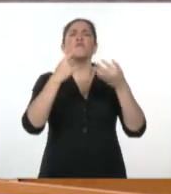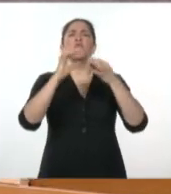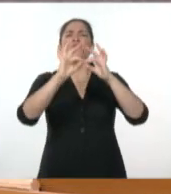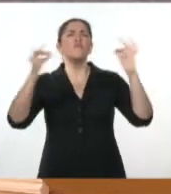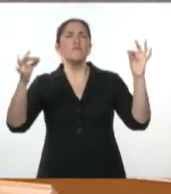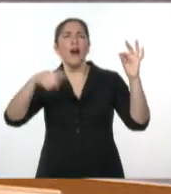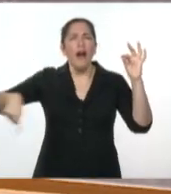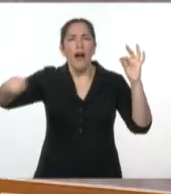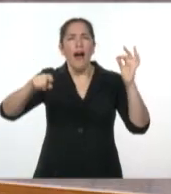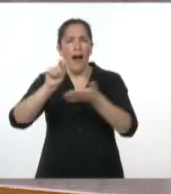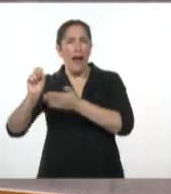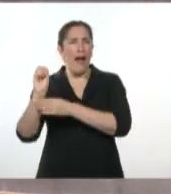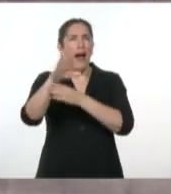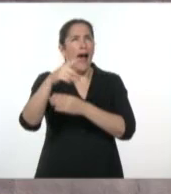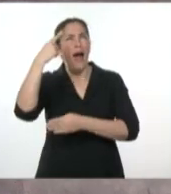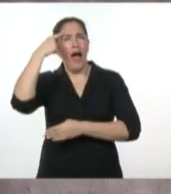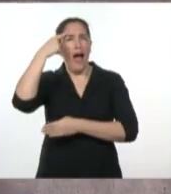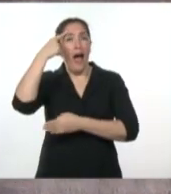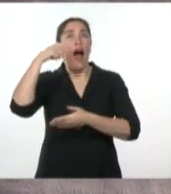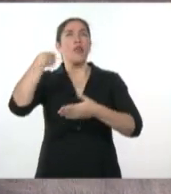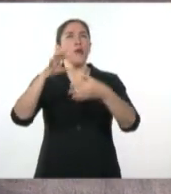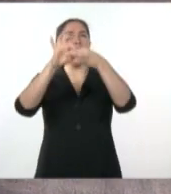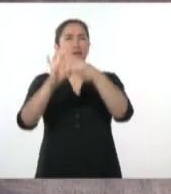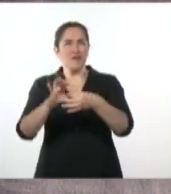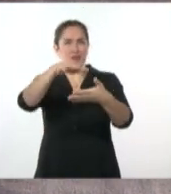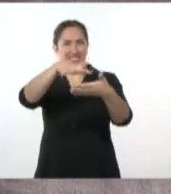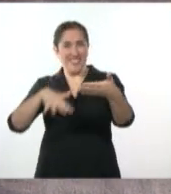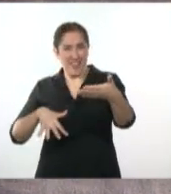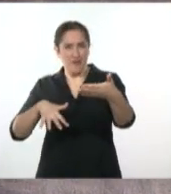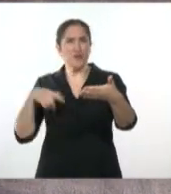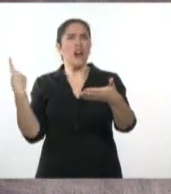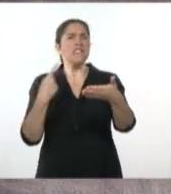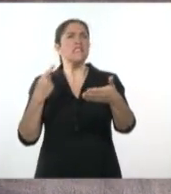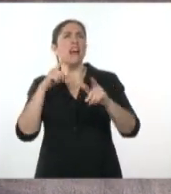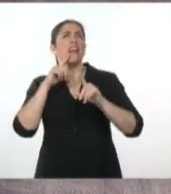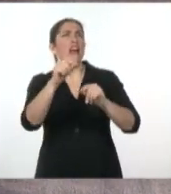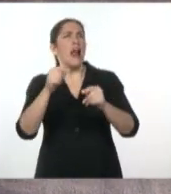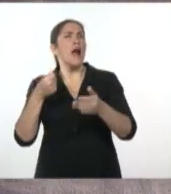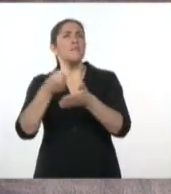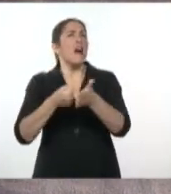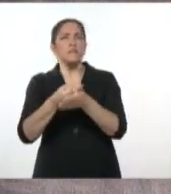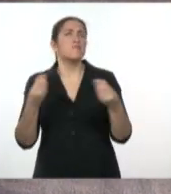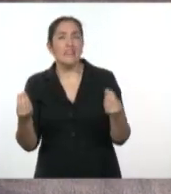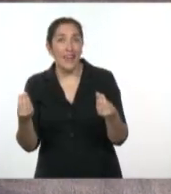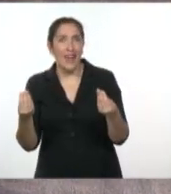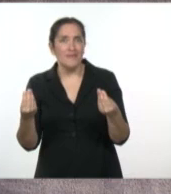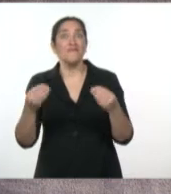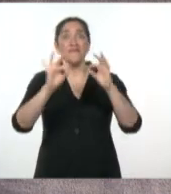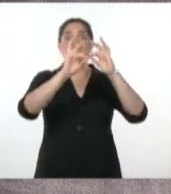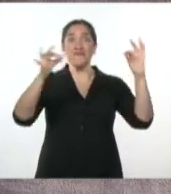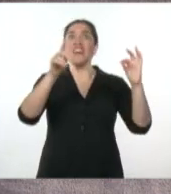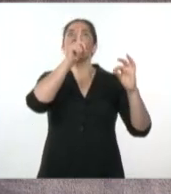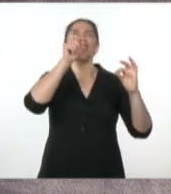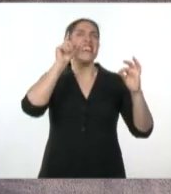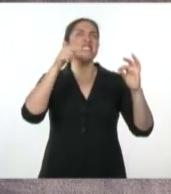esta idea que permite organizar el texto y la idea que están defendiendo? Recordemos que la tesis es la idea con la que nosotros